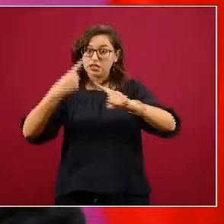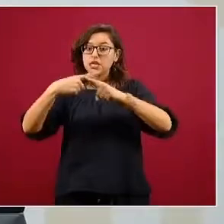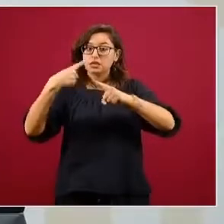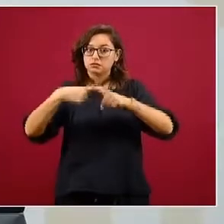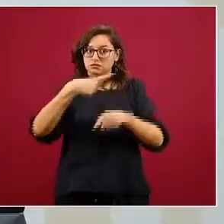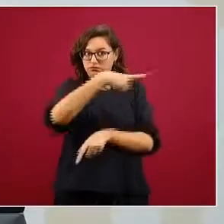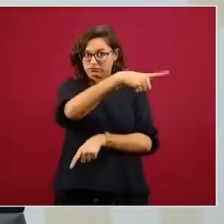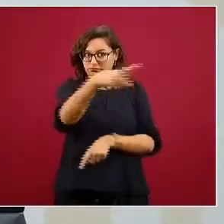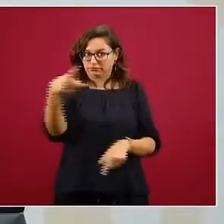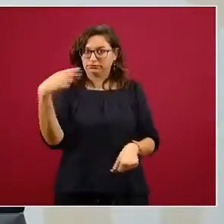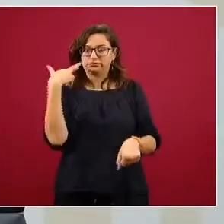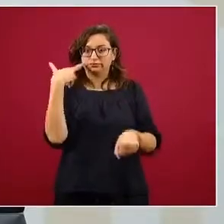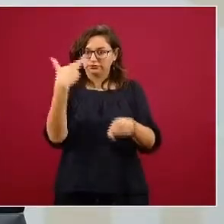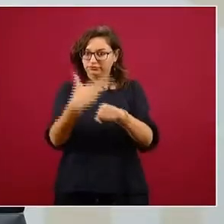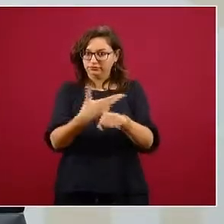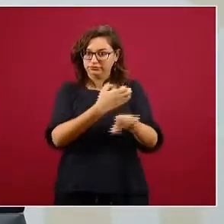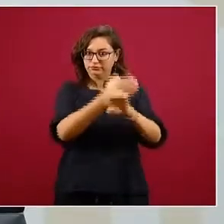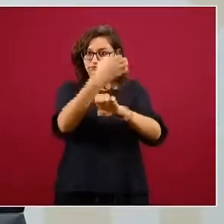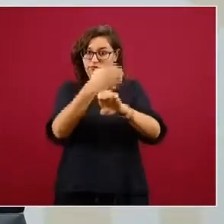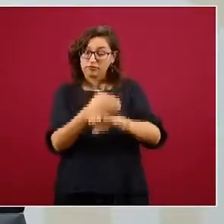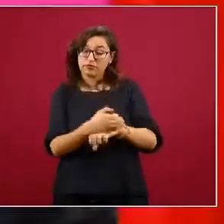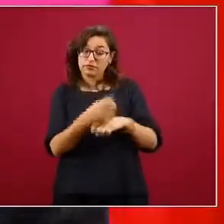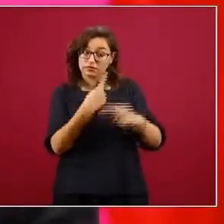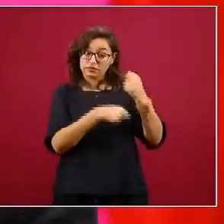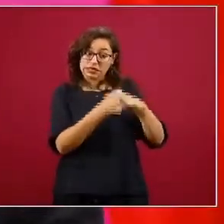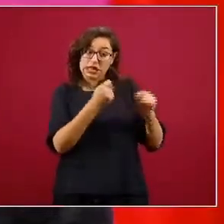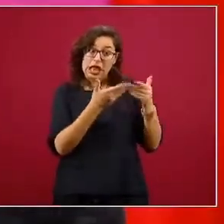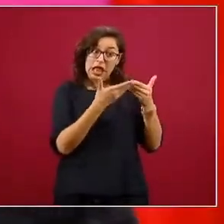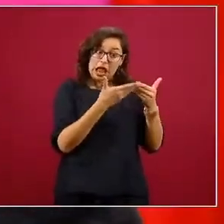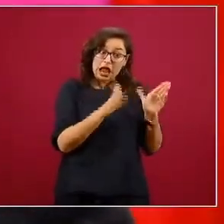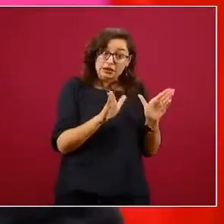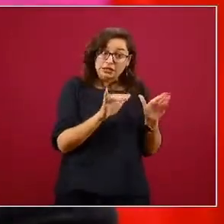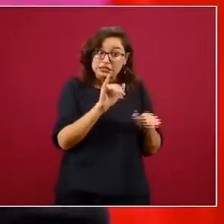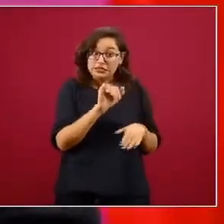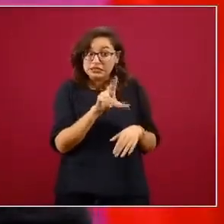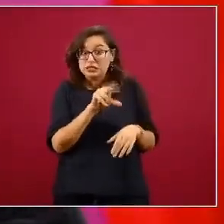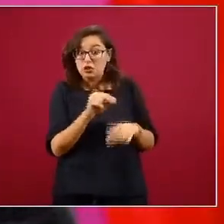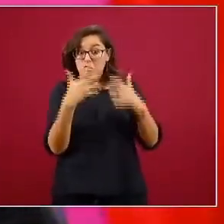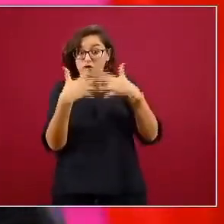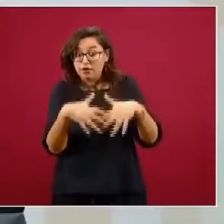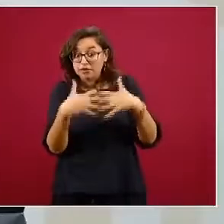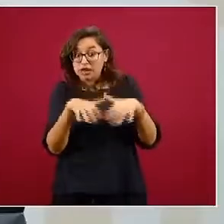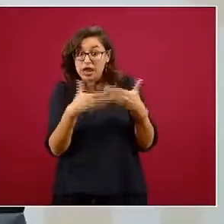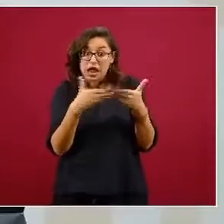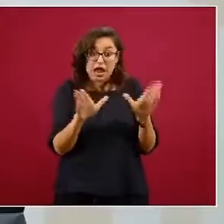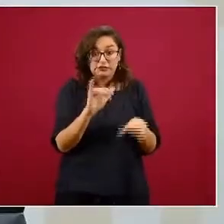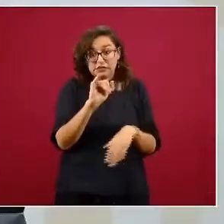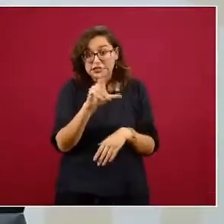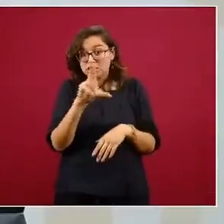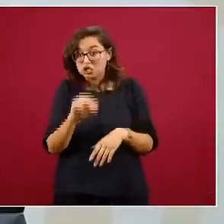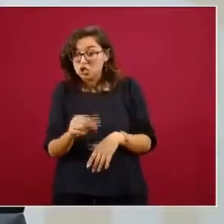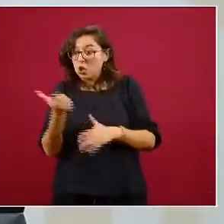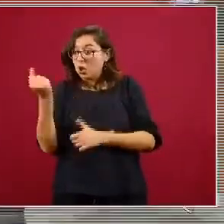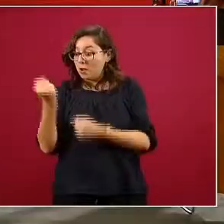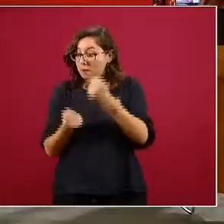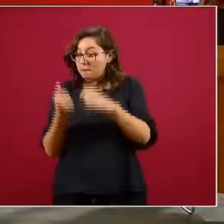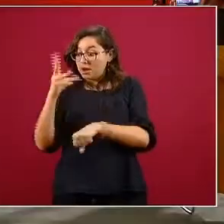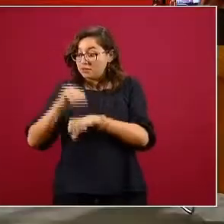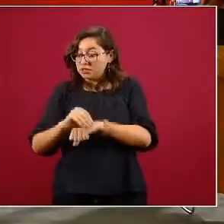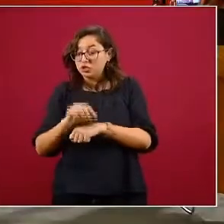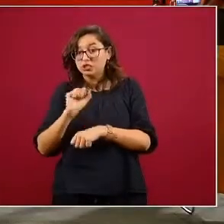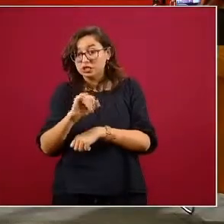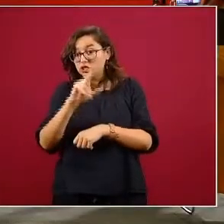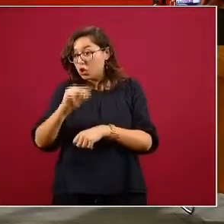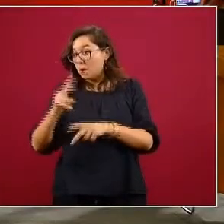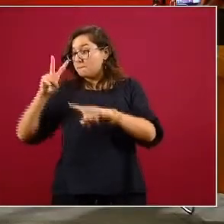estatales. La decisión concreta de si abre esa tienda, prenden las calderas en esa fábrica, se puede circular en esa plaza,